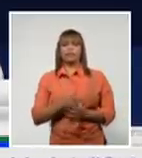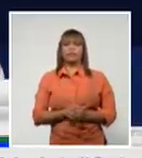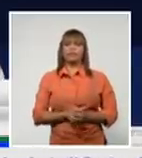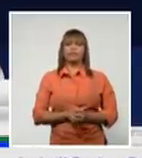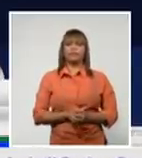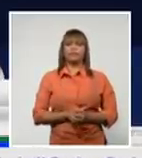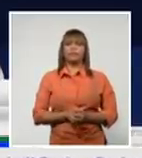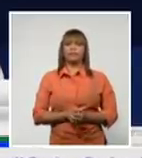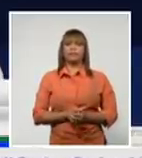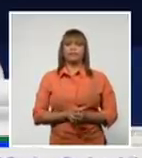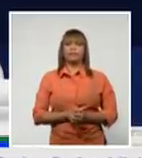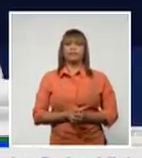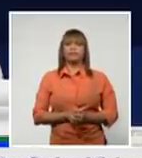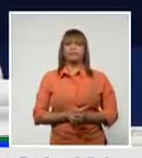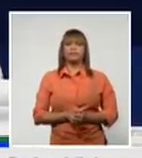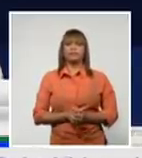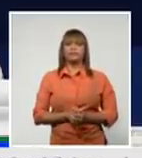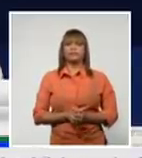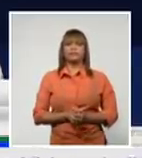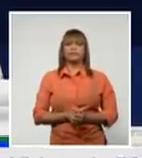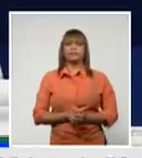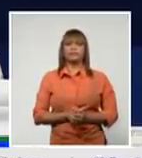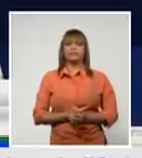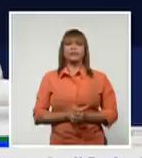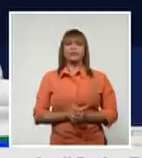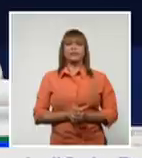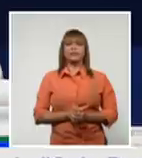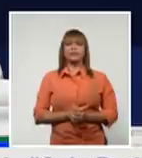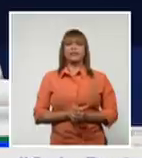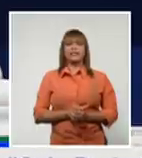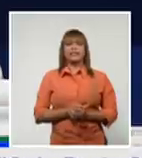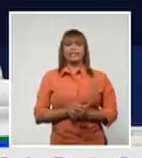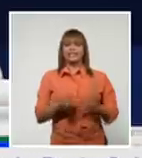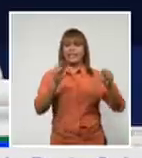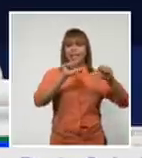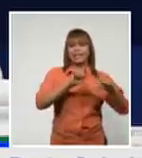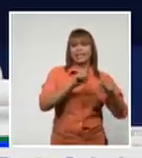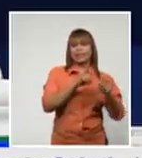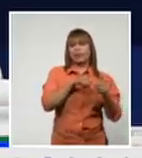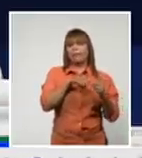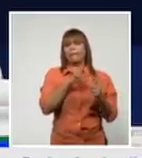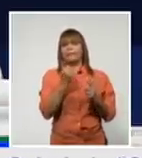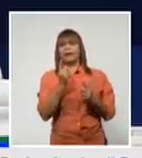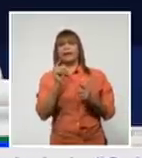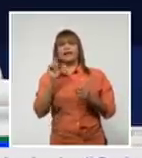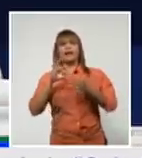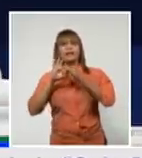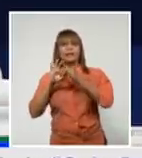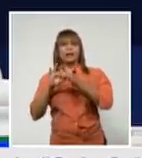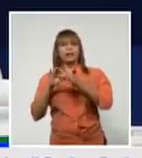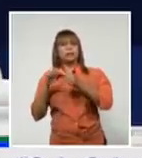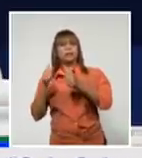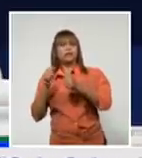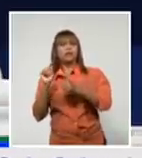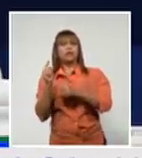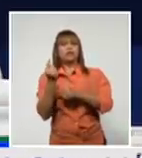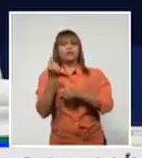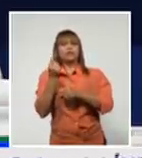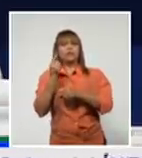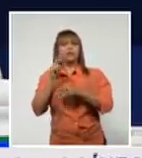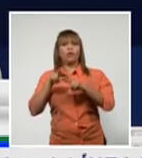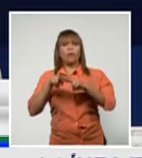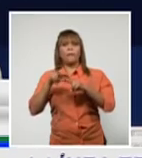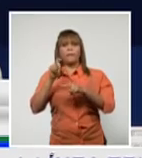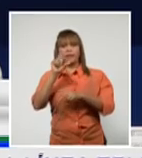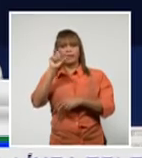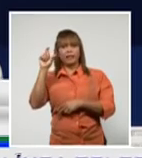Al pasar del reporte de crítico para grave con una mejoría, un paciente que estaba en un hospital de Camagüey en el